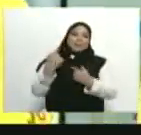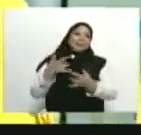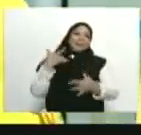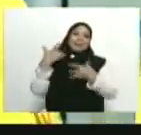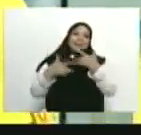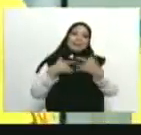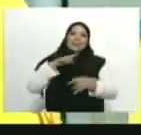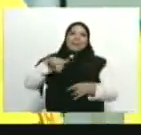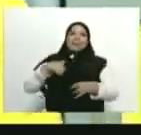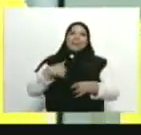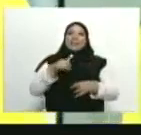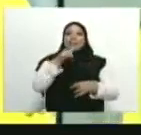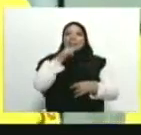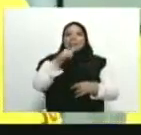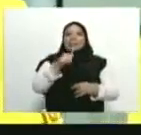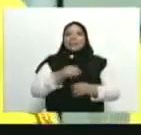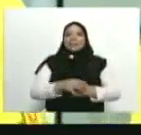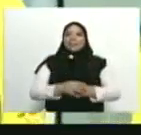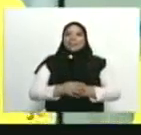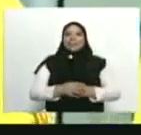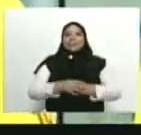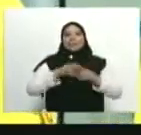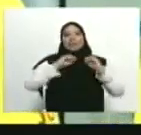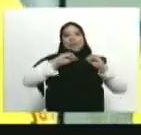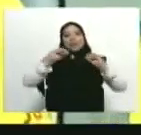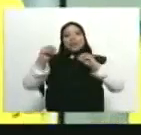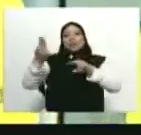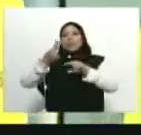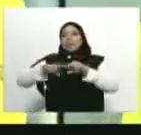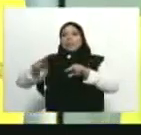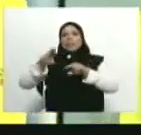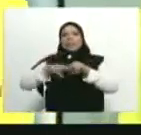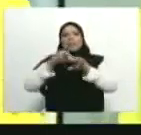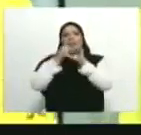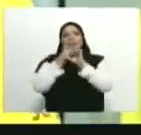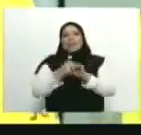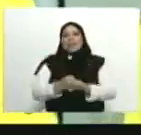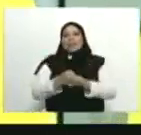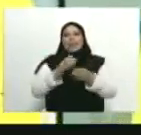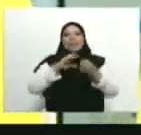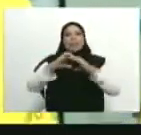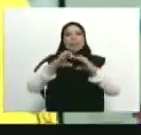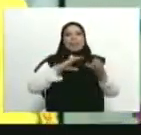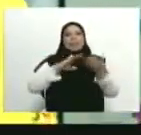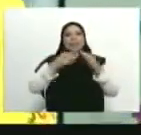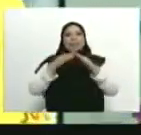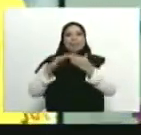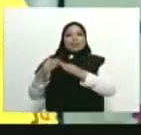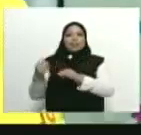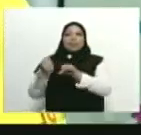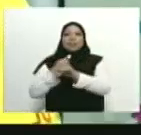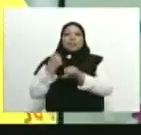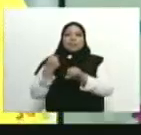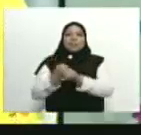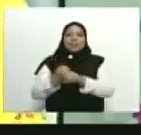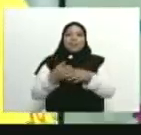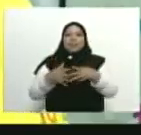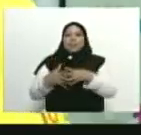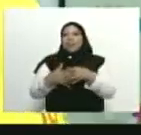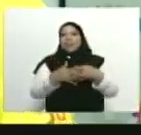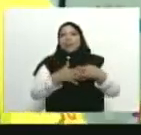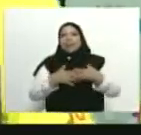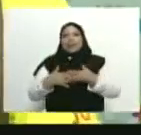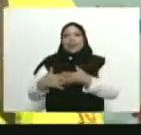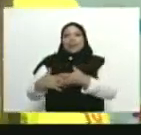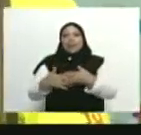con nuestros líderes comunitarios, convocando a todos nuestros niños, porque bueno, estaremos en todas las comunidades de nuestra entidad nacional, llevando lo que son actividades